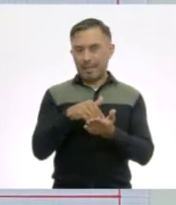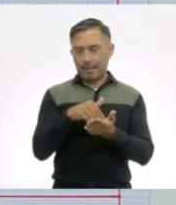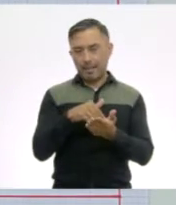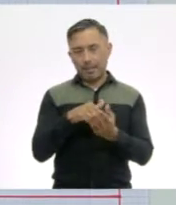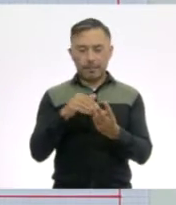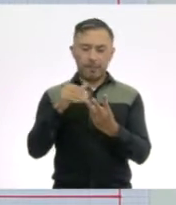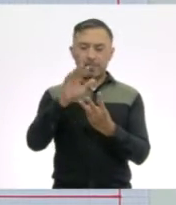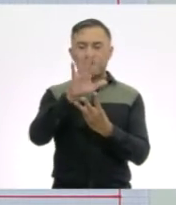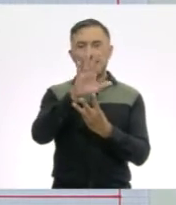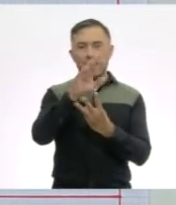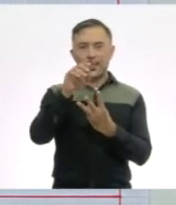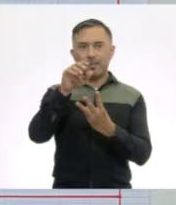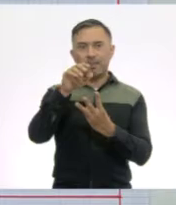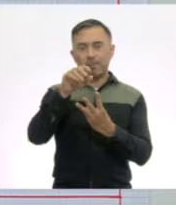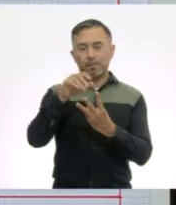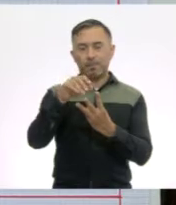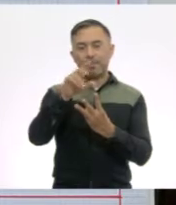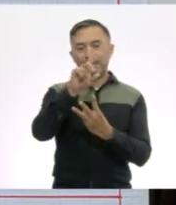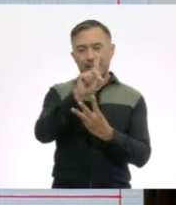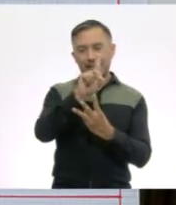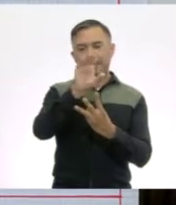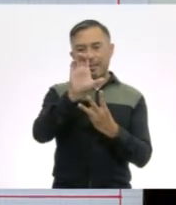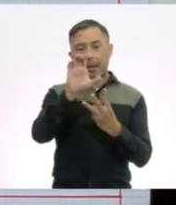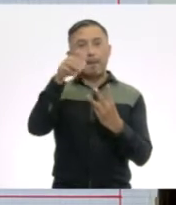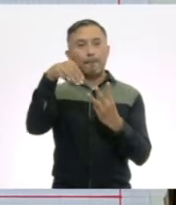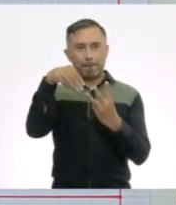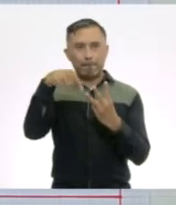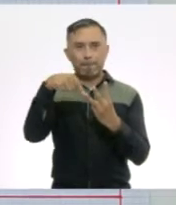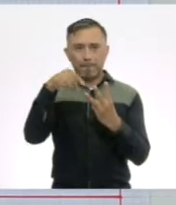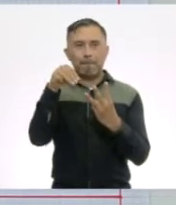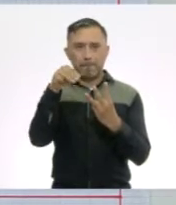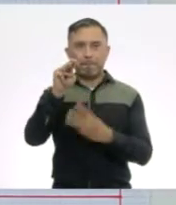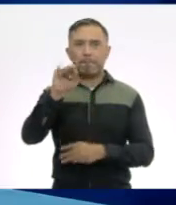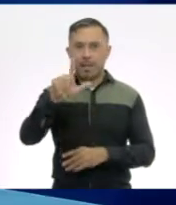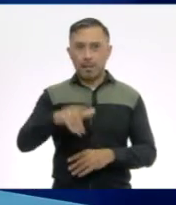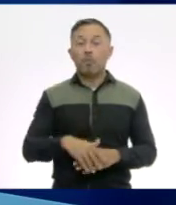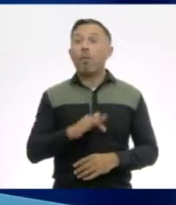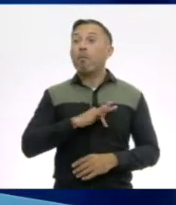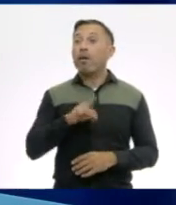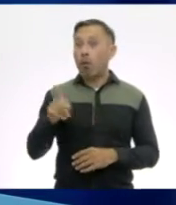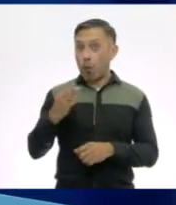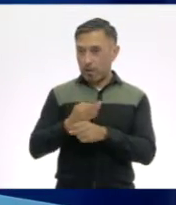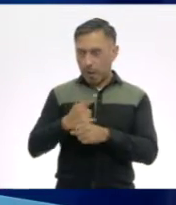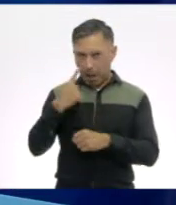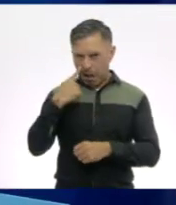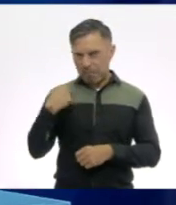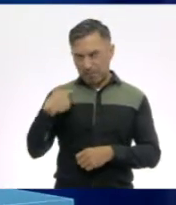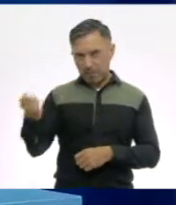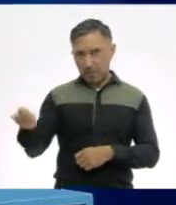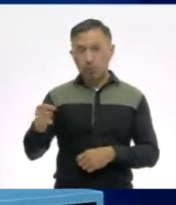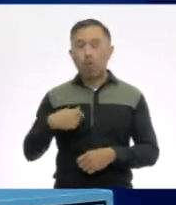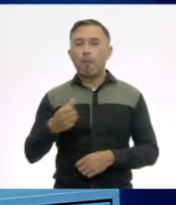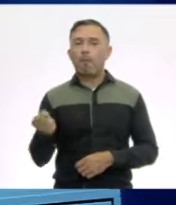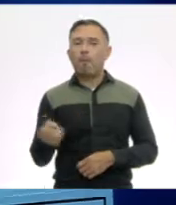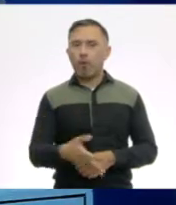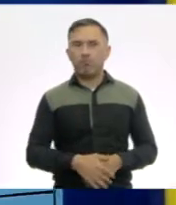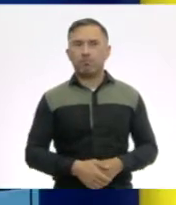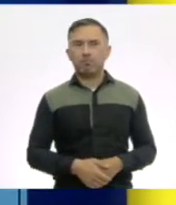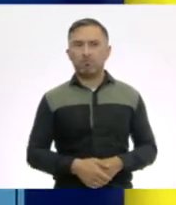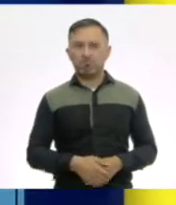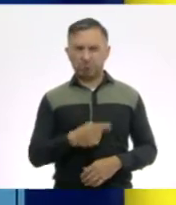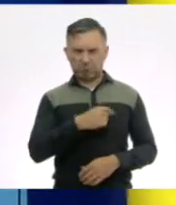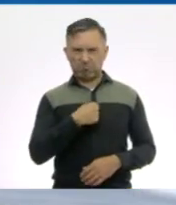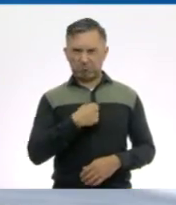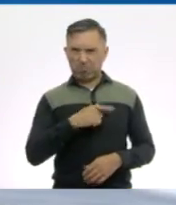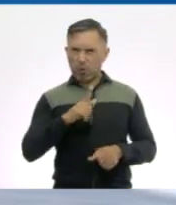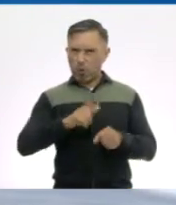María. Muy bien. Y a ver quién gana esta jugada. Yo me voy llevando un plumón azul para que se note fuerte. Yo creo que maestra Gaby también agarre un color que se